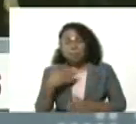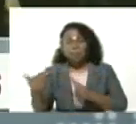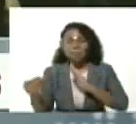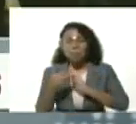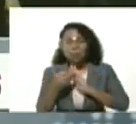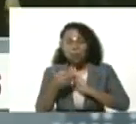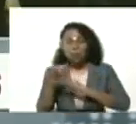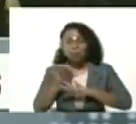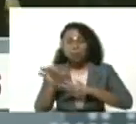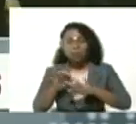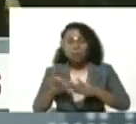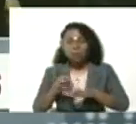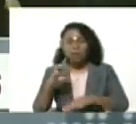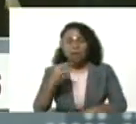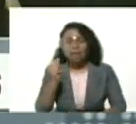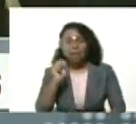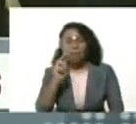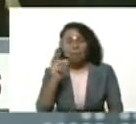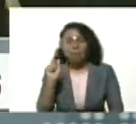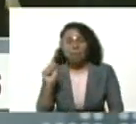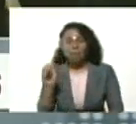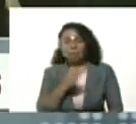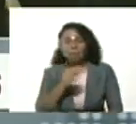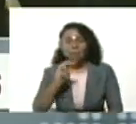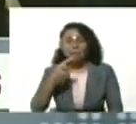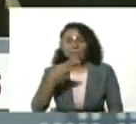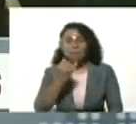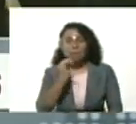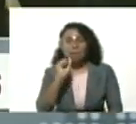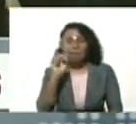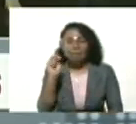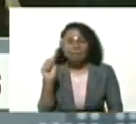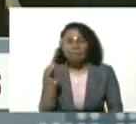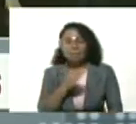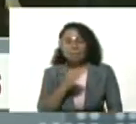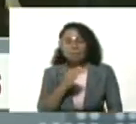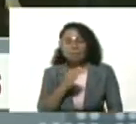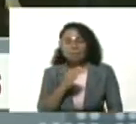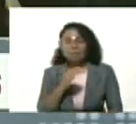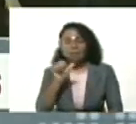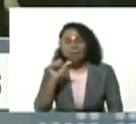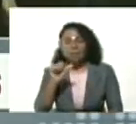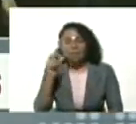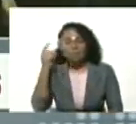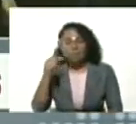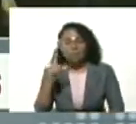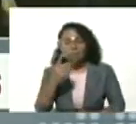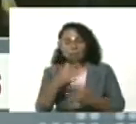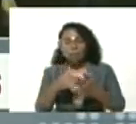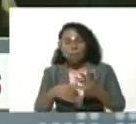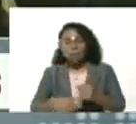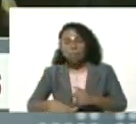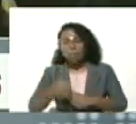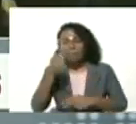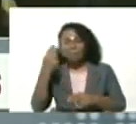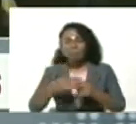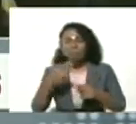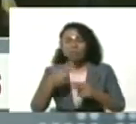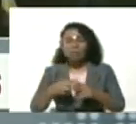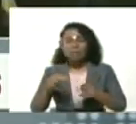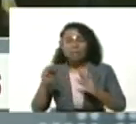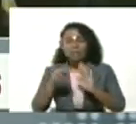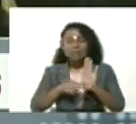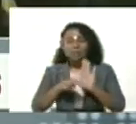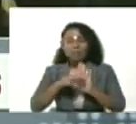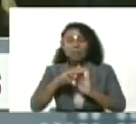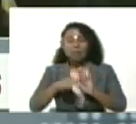en los municipios Rauleoni, Piar, Cedeño y Sucre. Destaca el río Caura con más riesgo. Niveles por encima